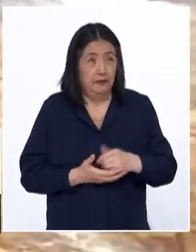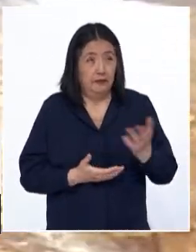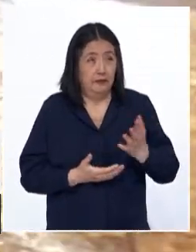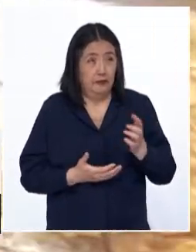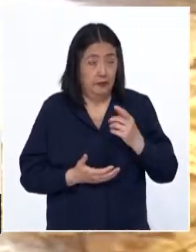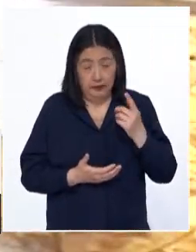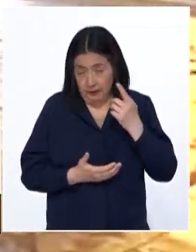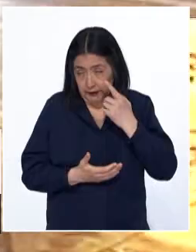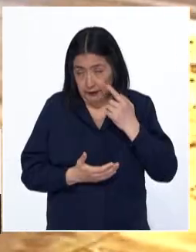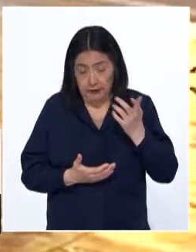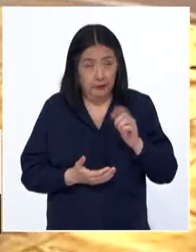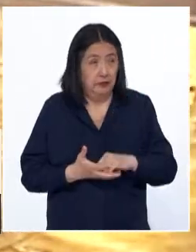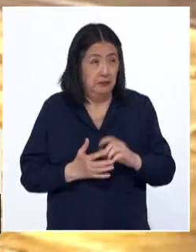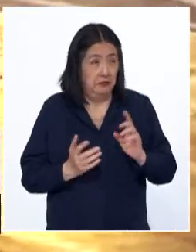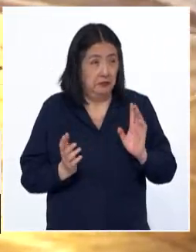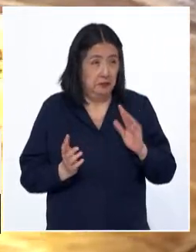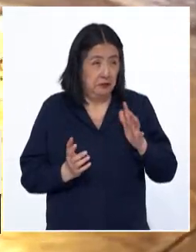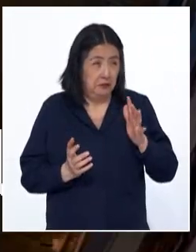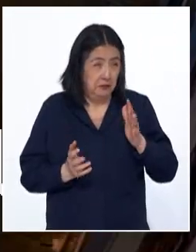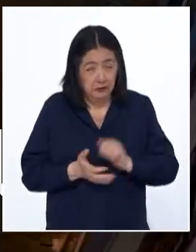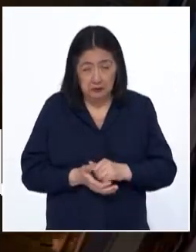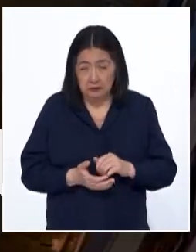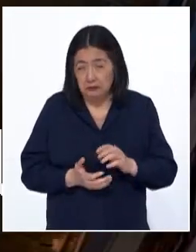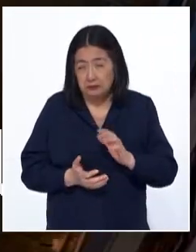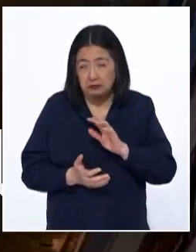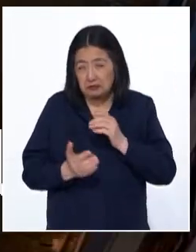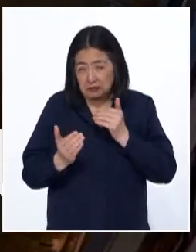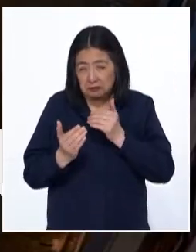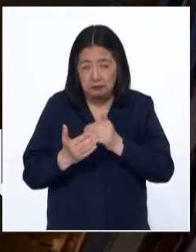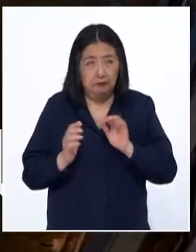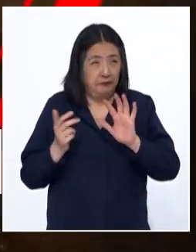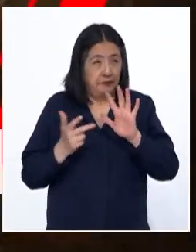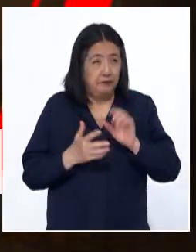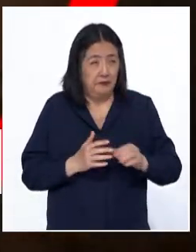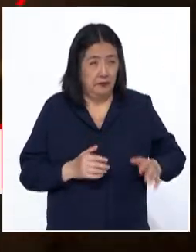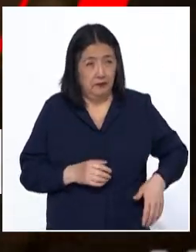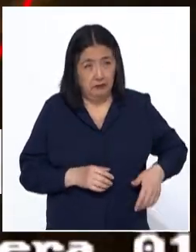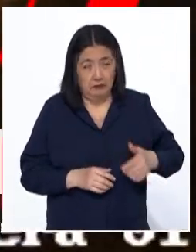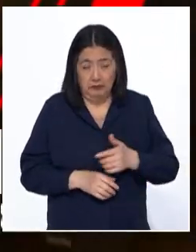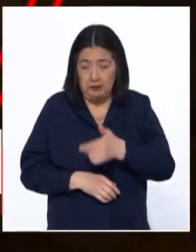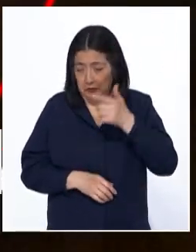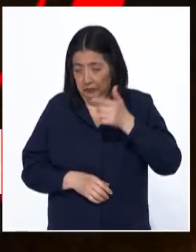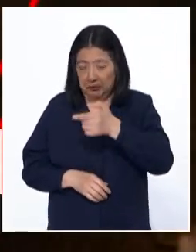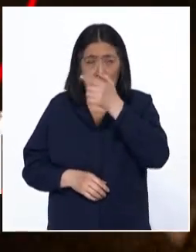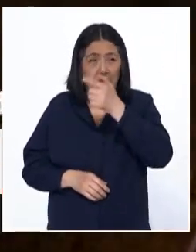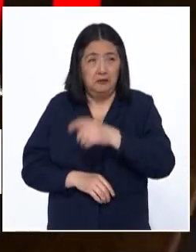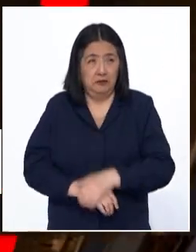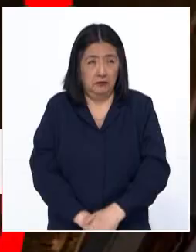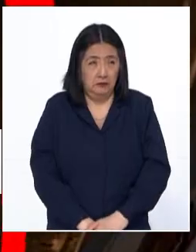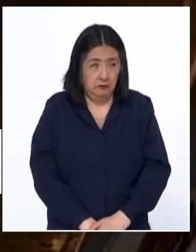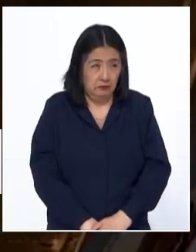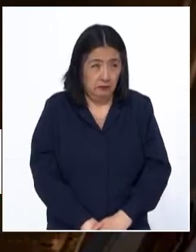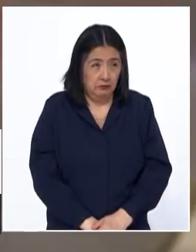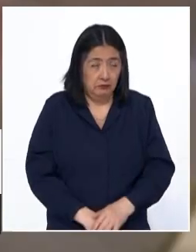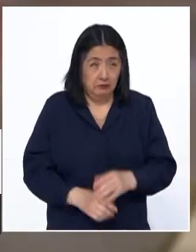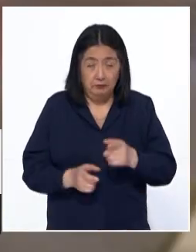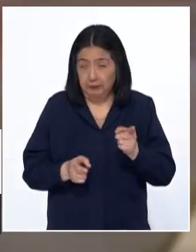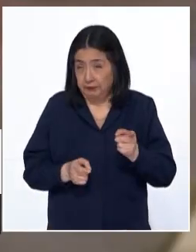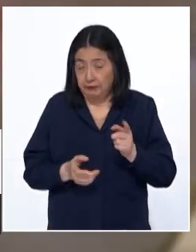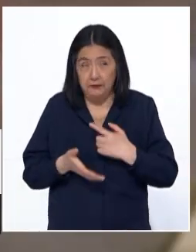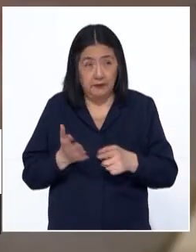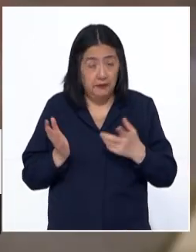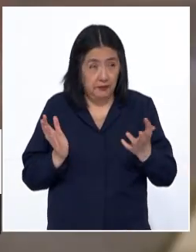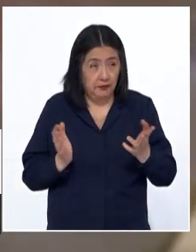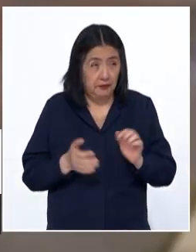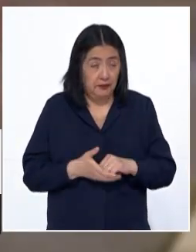víctima, a pocos minutos de las 8 de la noche. Cruza la vía, saca un arma y dispara a quemarropa. Al parecer, el delito de la víctima